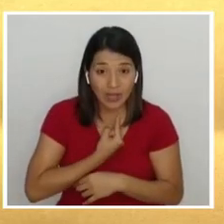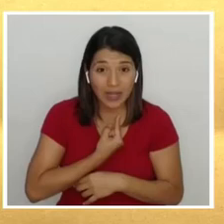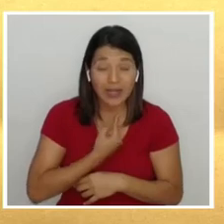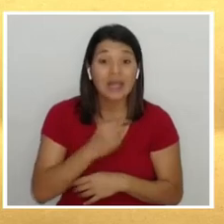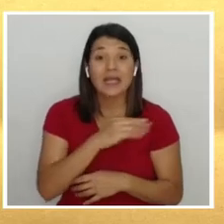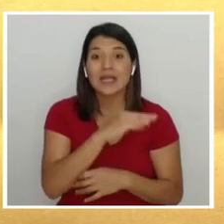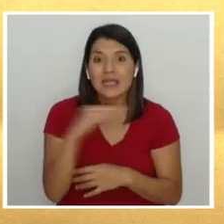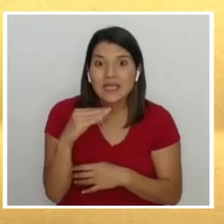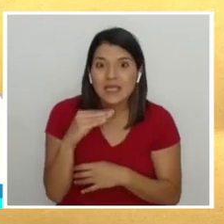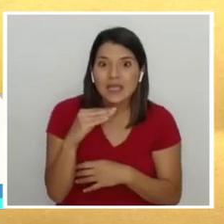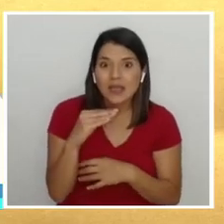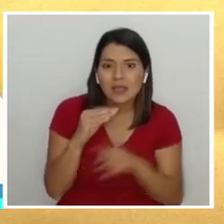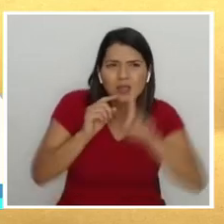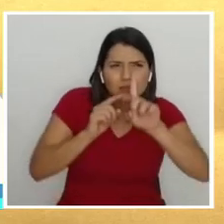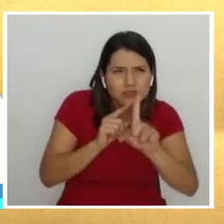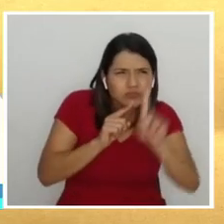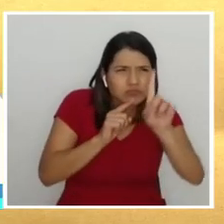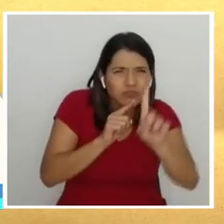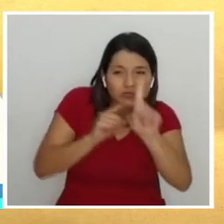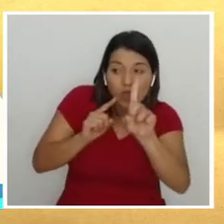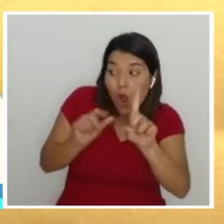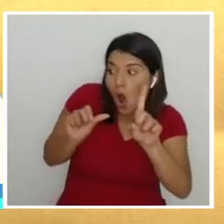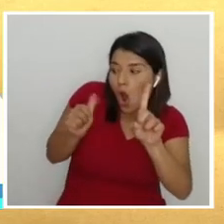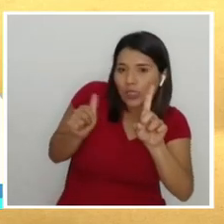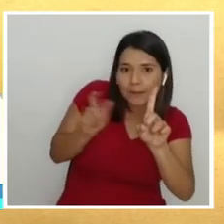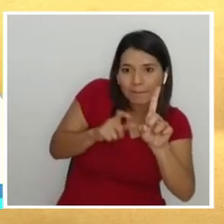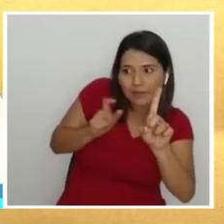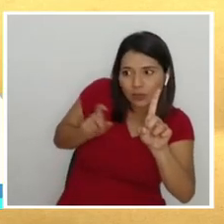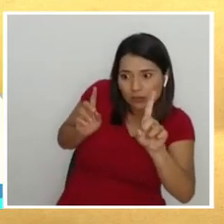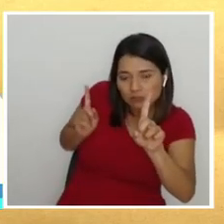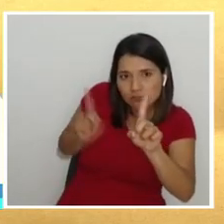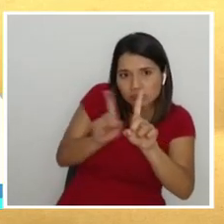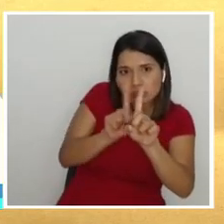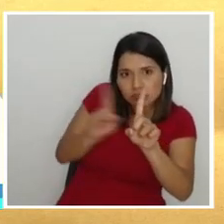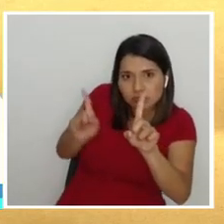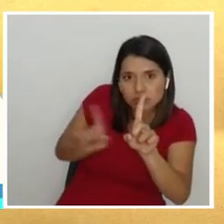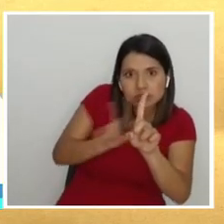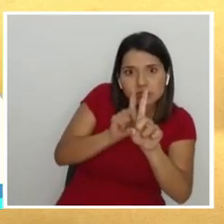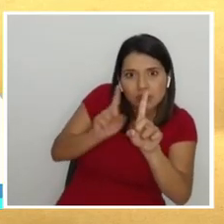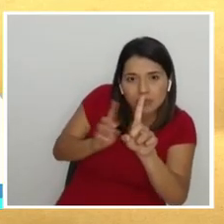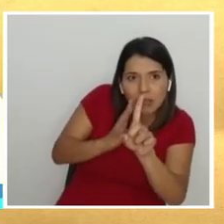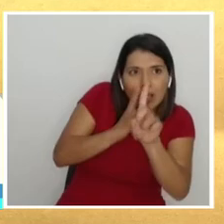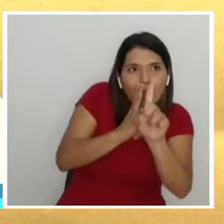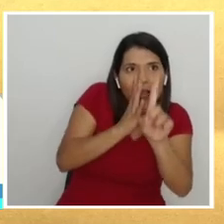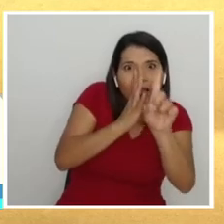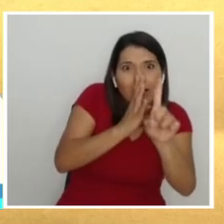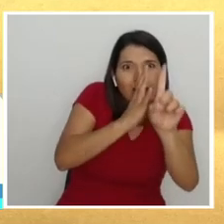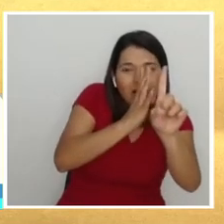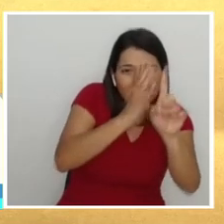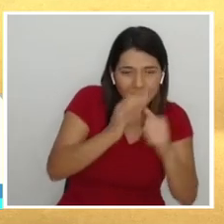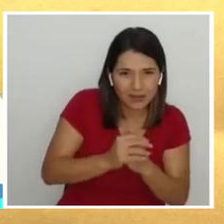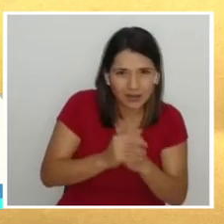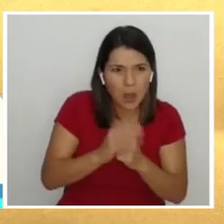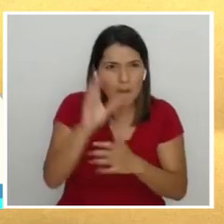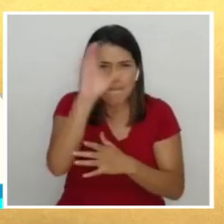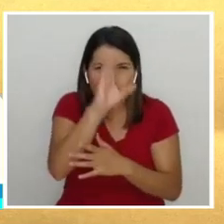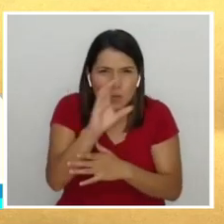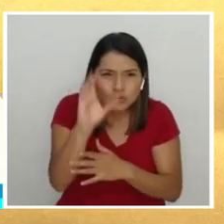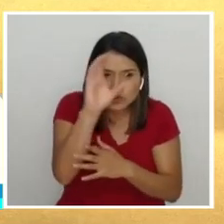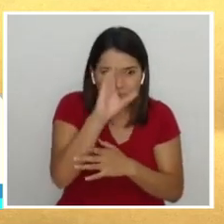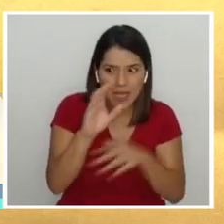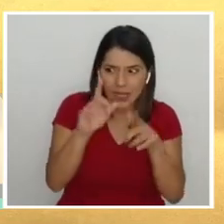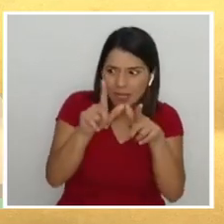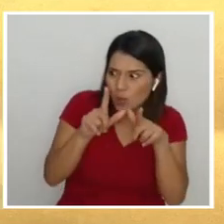siguiendo. Buscar el lugar apto, el lugar ideal por donde salir,